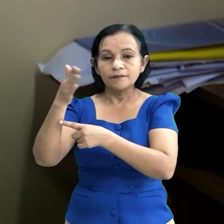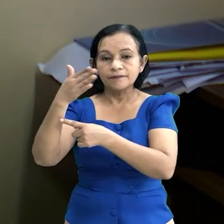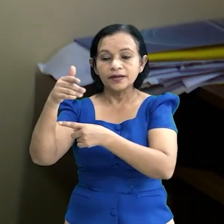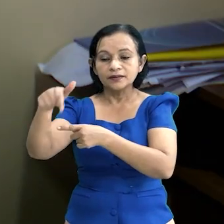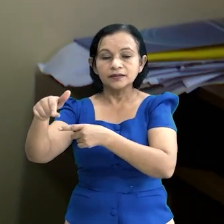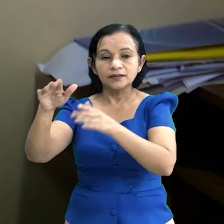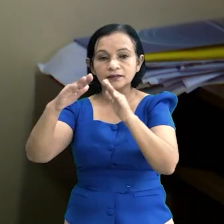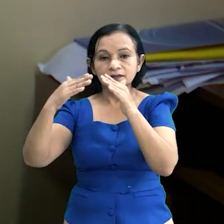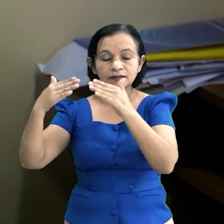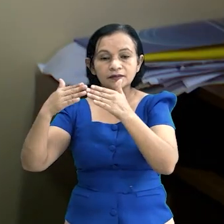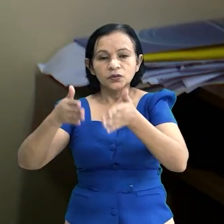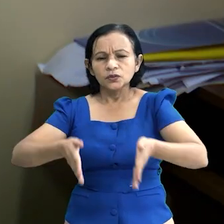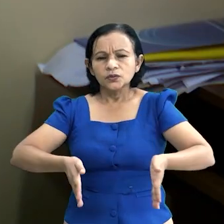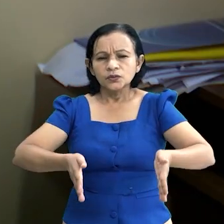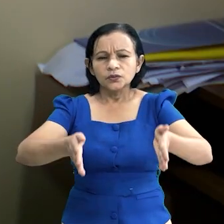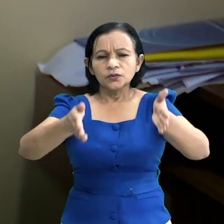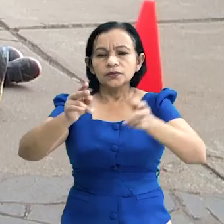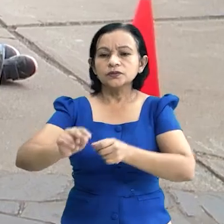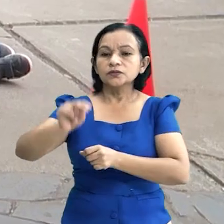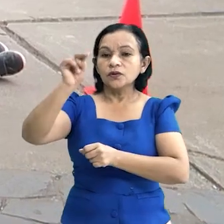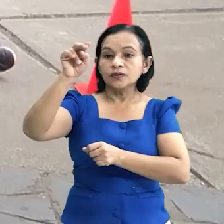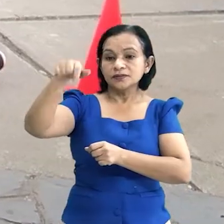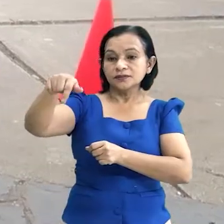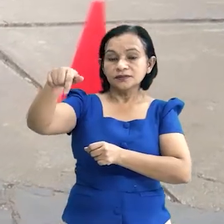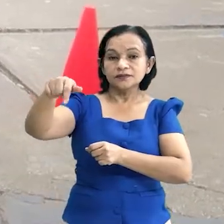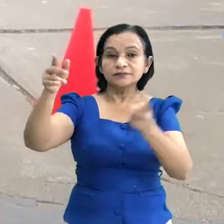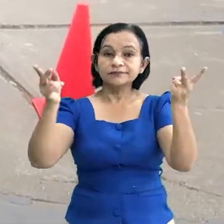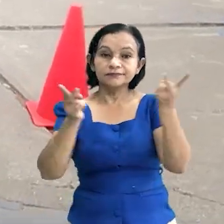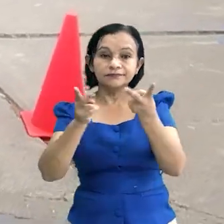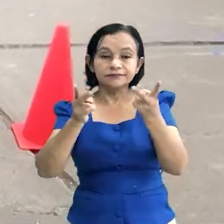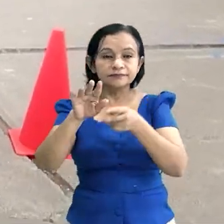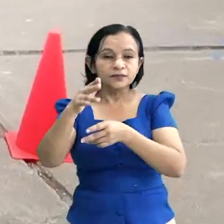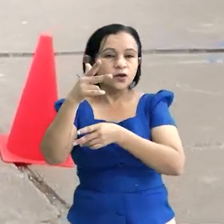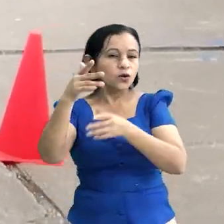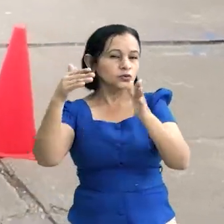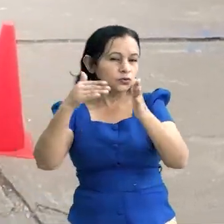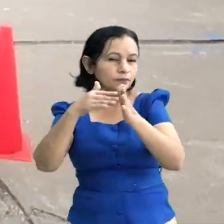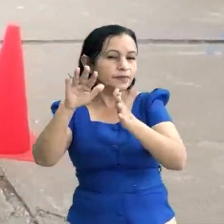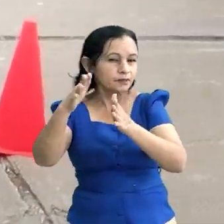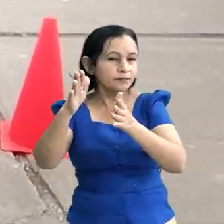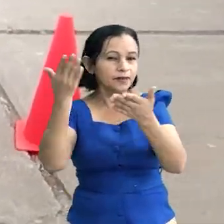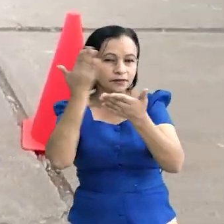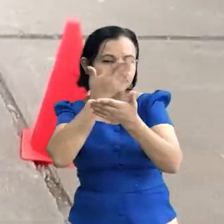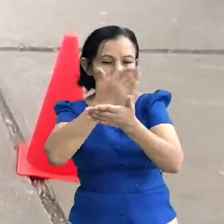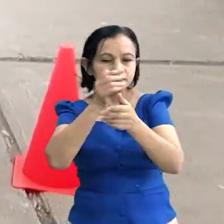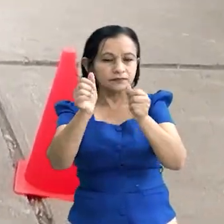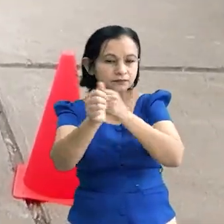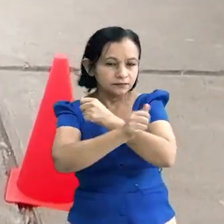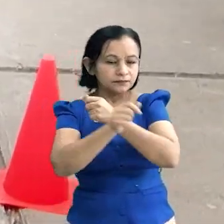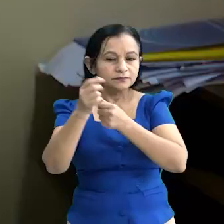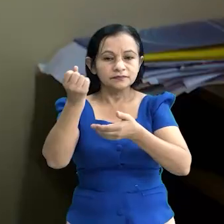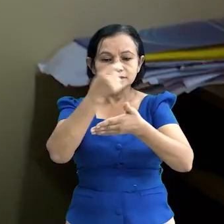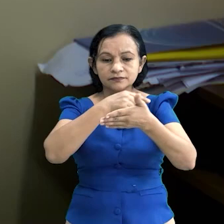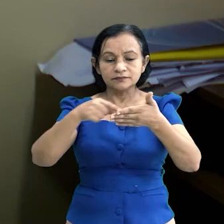es la carretera de la carretera norte, pues alrededor de 8.000 estudiantes. Nosotros en esta